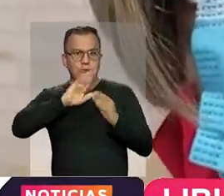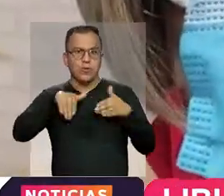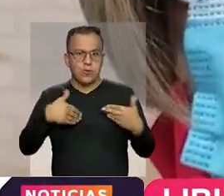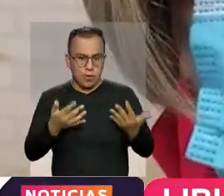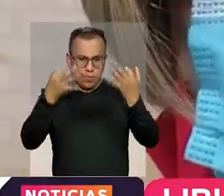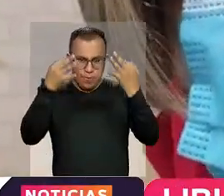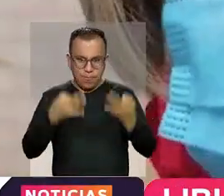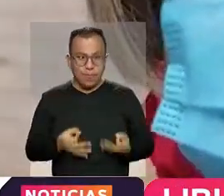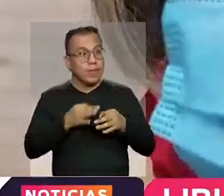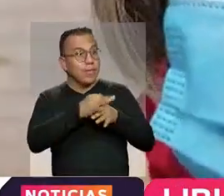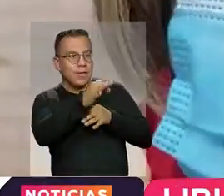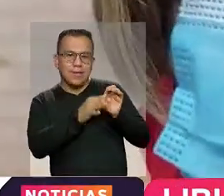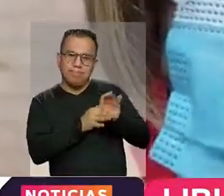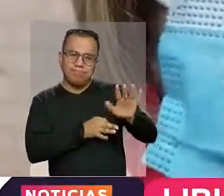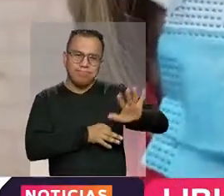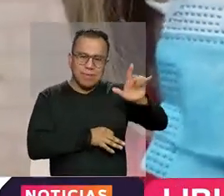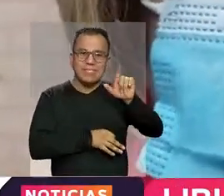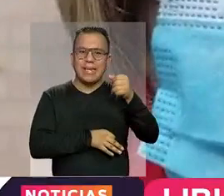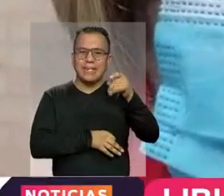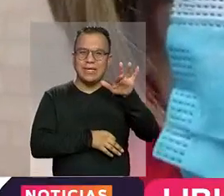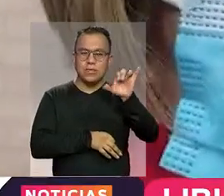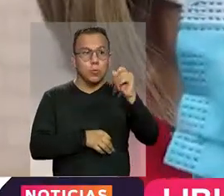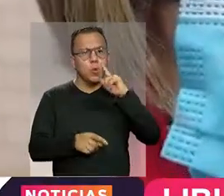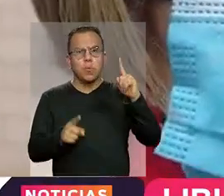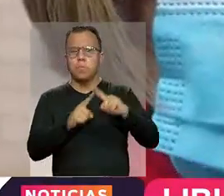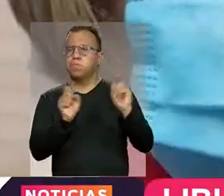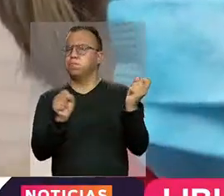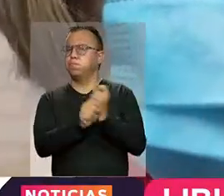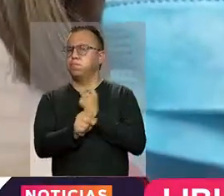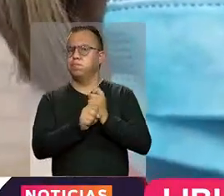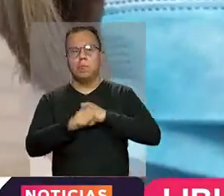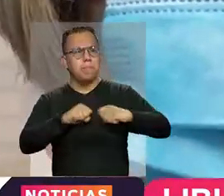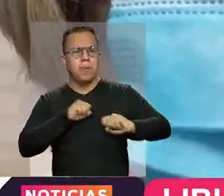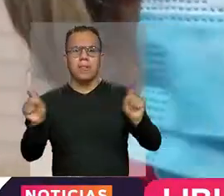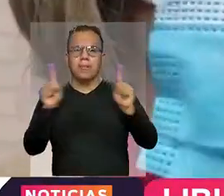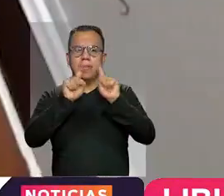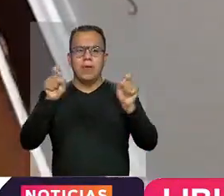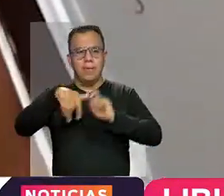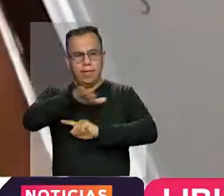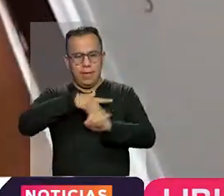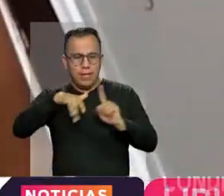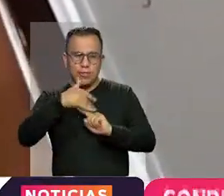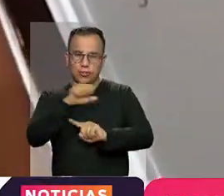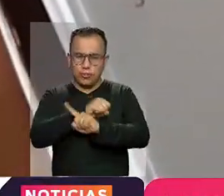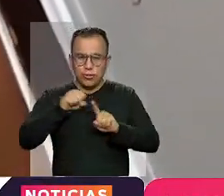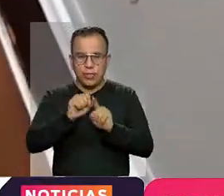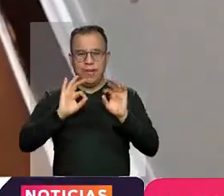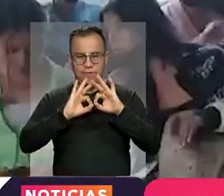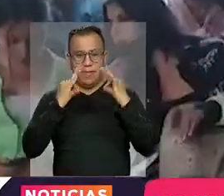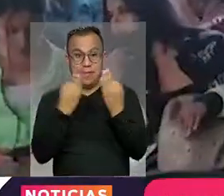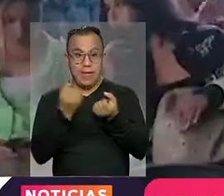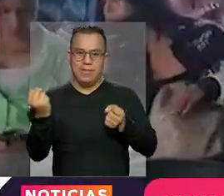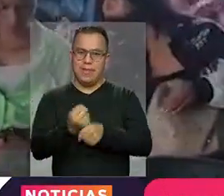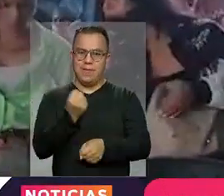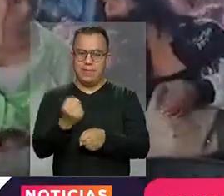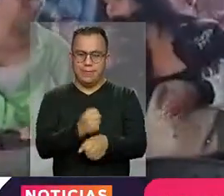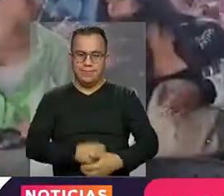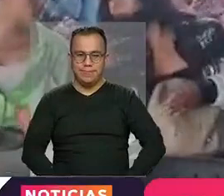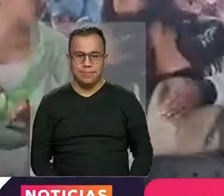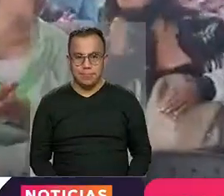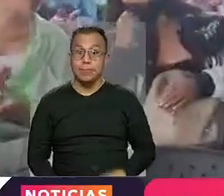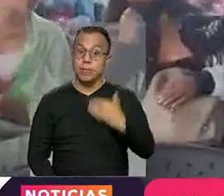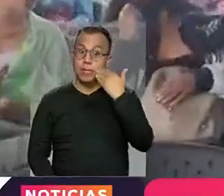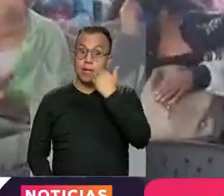del Charquito en la labor importante de las mujeres en el tema ambiental, social, familiar, laboral. Buscamos que